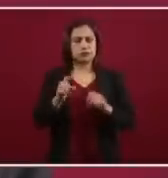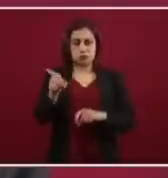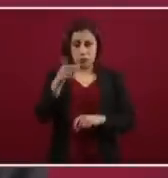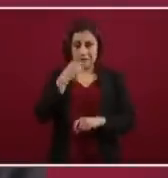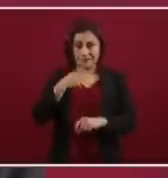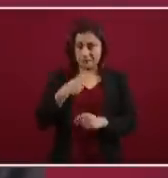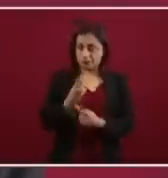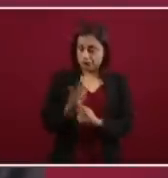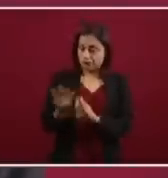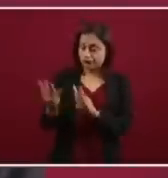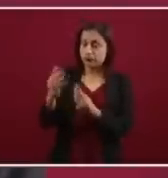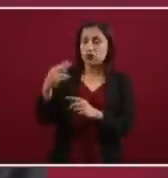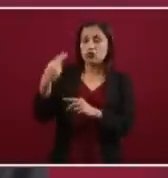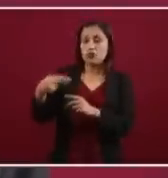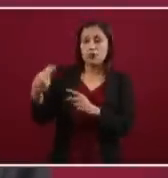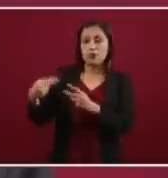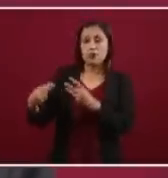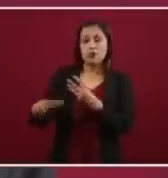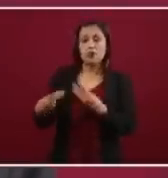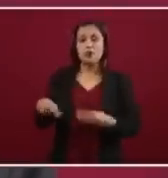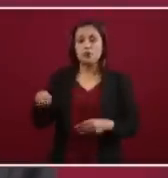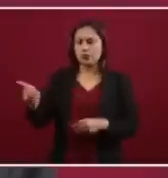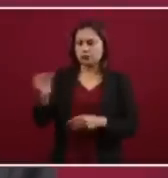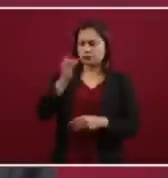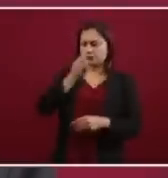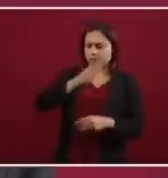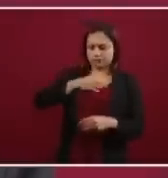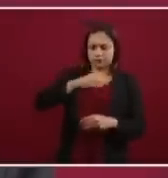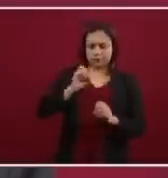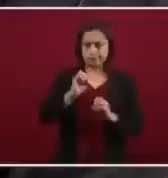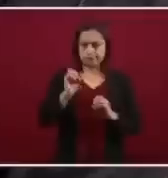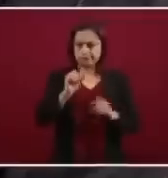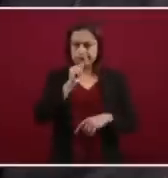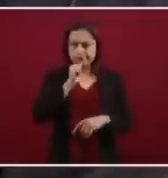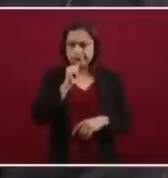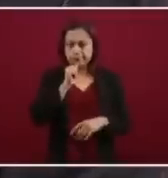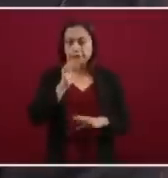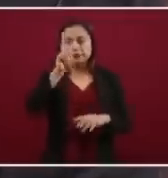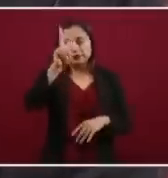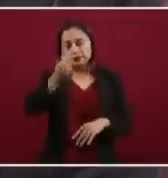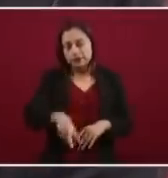casos. La verdad es que no lo he visto ahora, no hemos podido